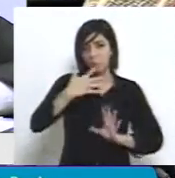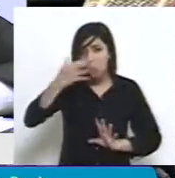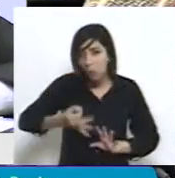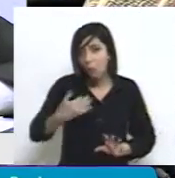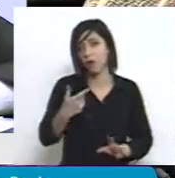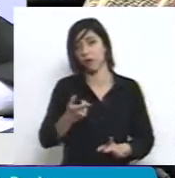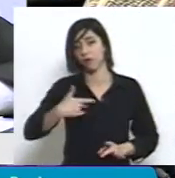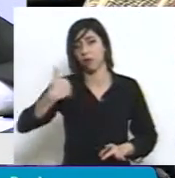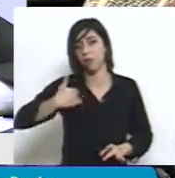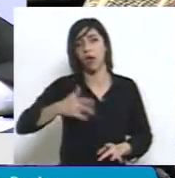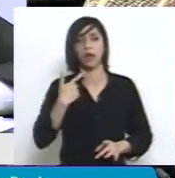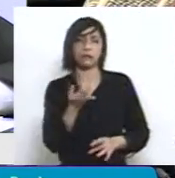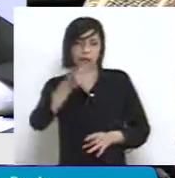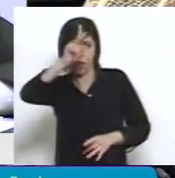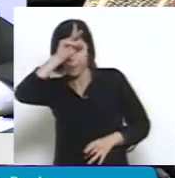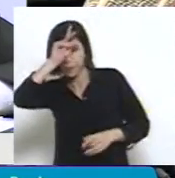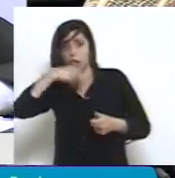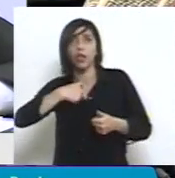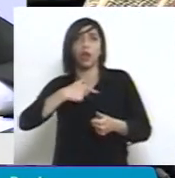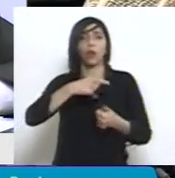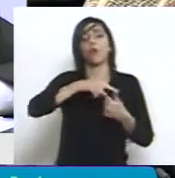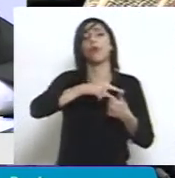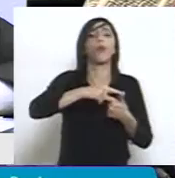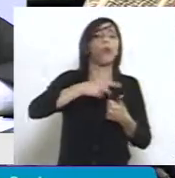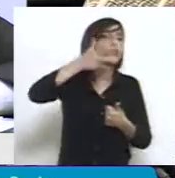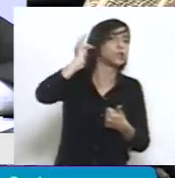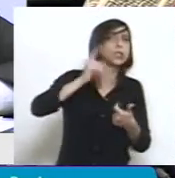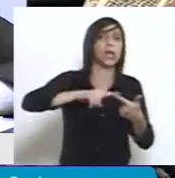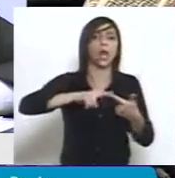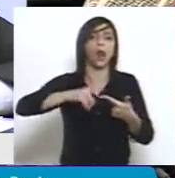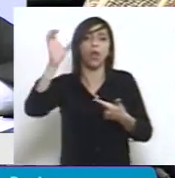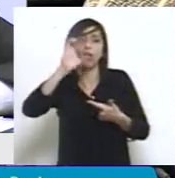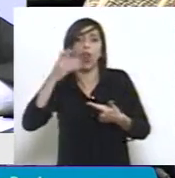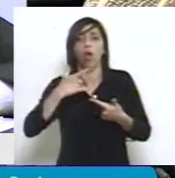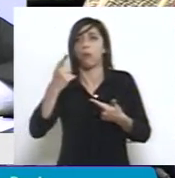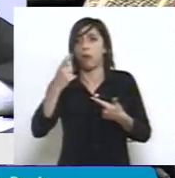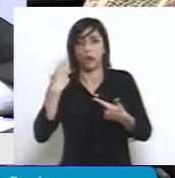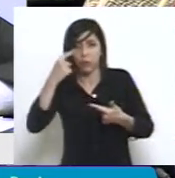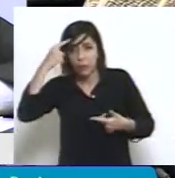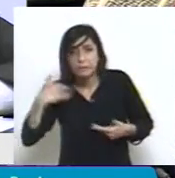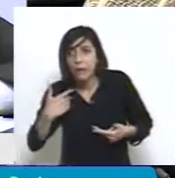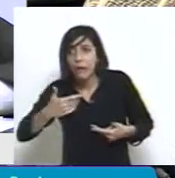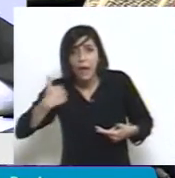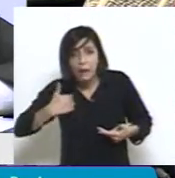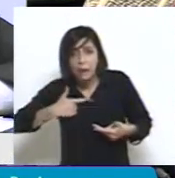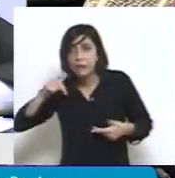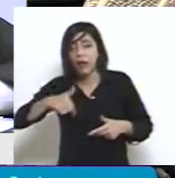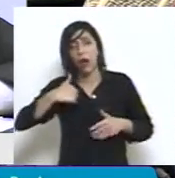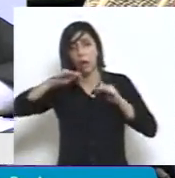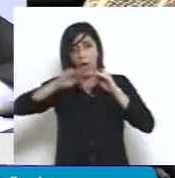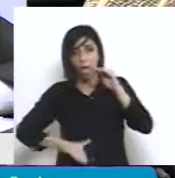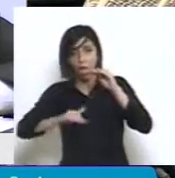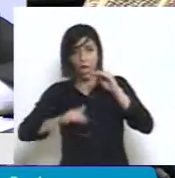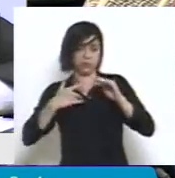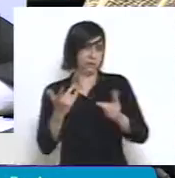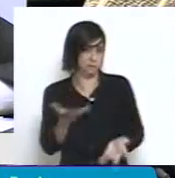tiene menos riqueza que Perú, que Chile, que Colombia, habría que volver a discutir también por qué este presupuesto